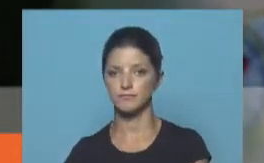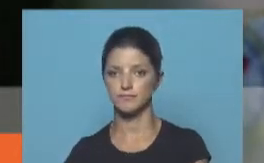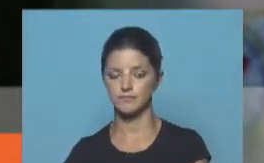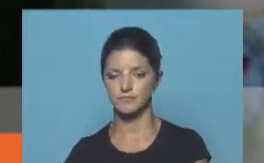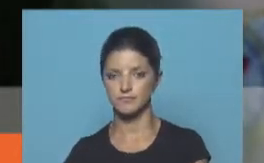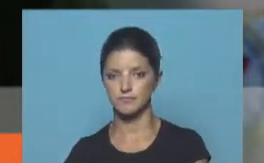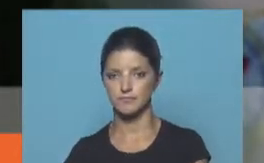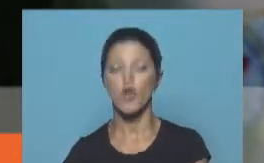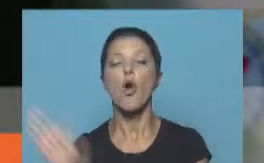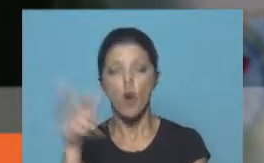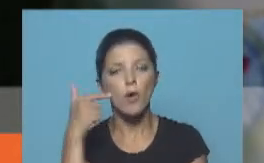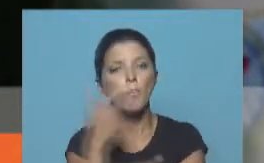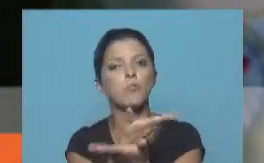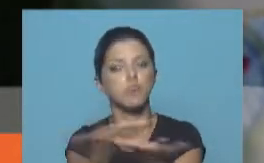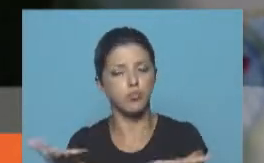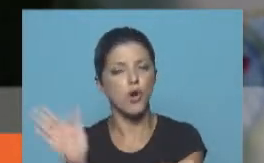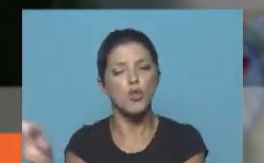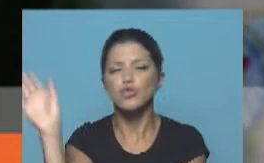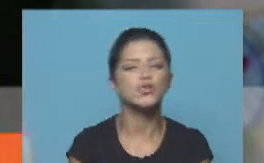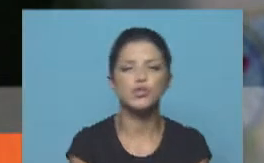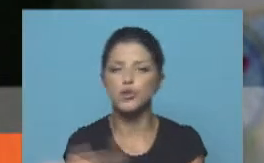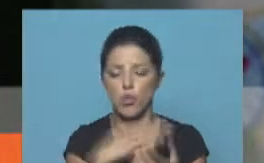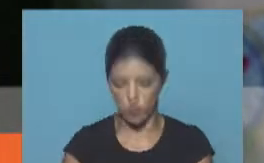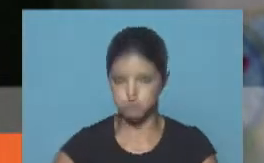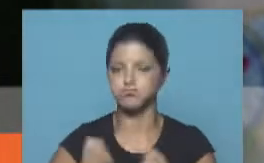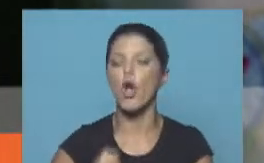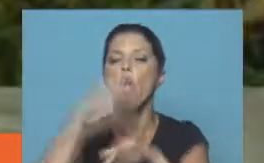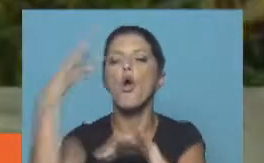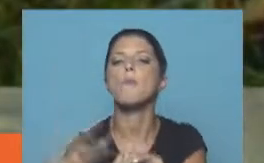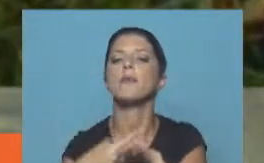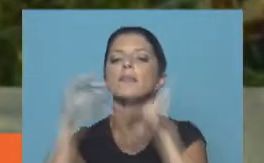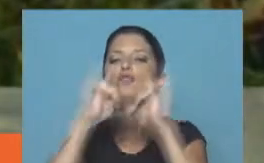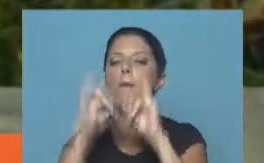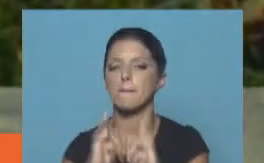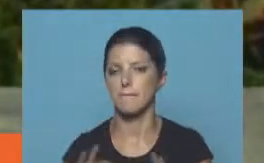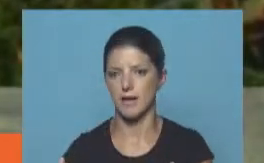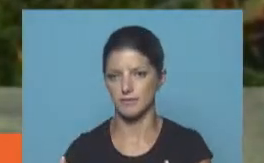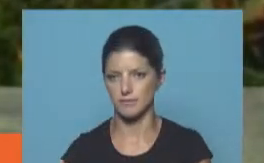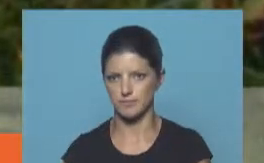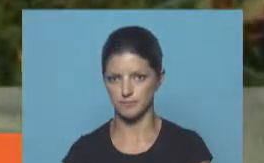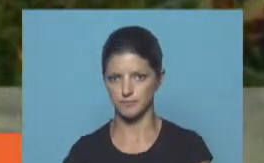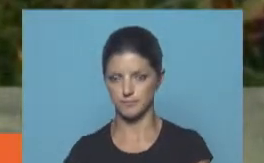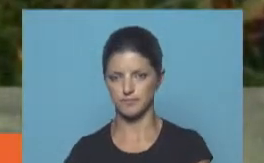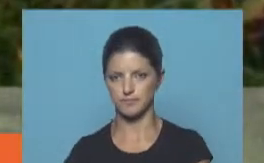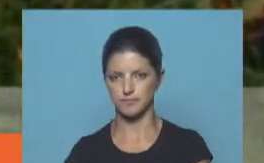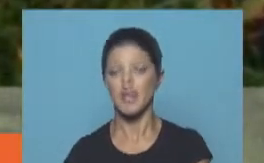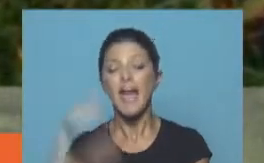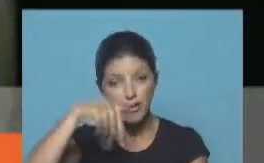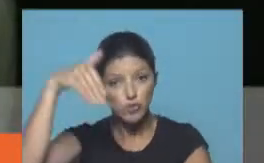estemos ratificando los nicaragüenses nuestro compromiso con la paz. Este es un voto para la